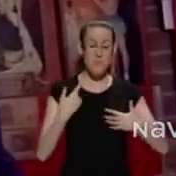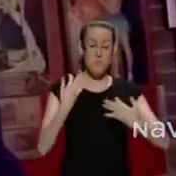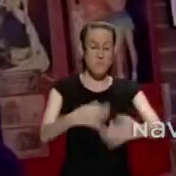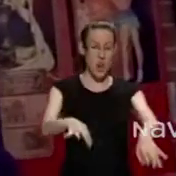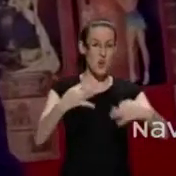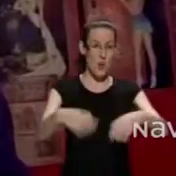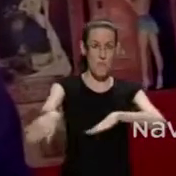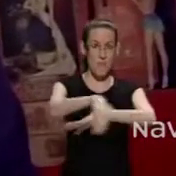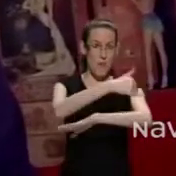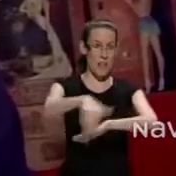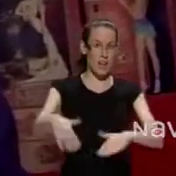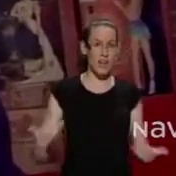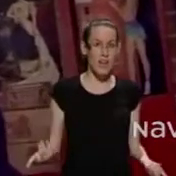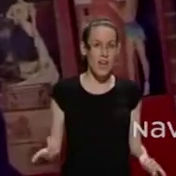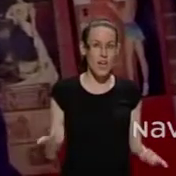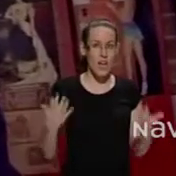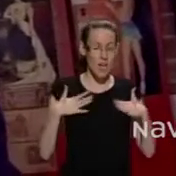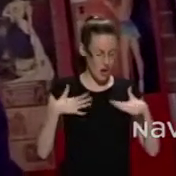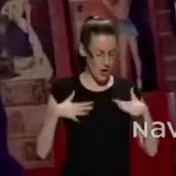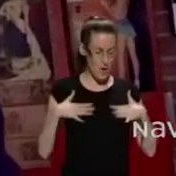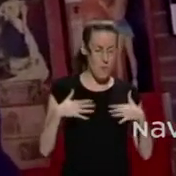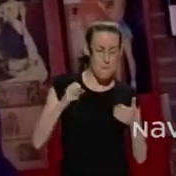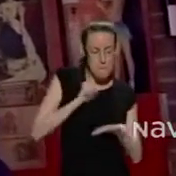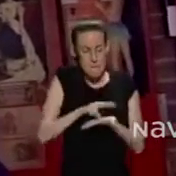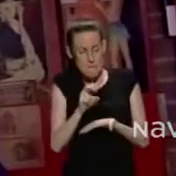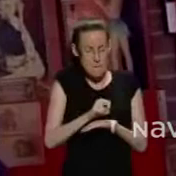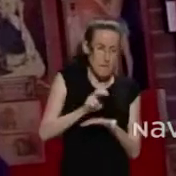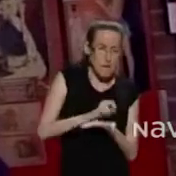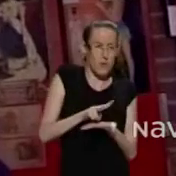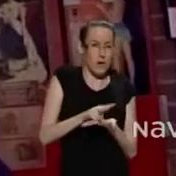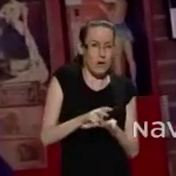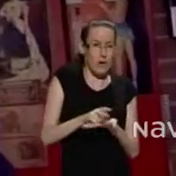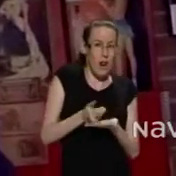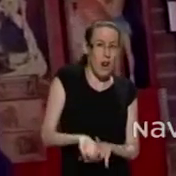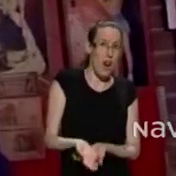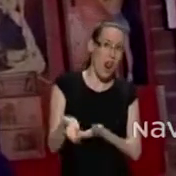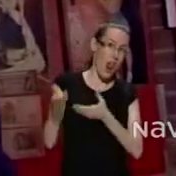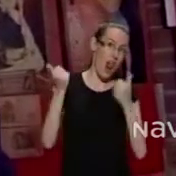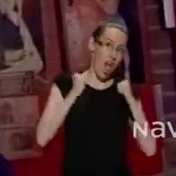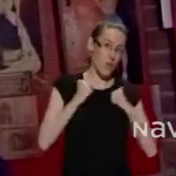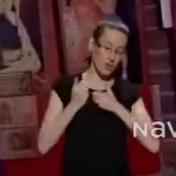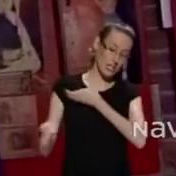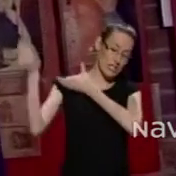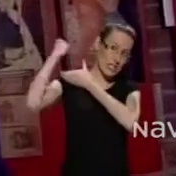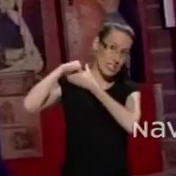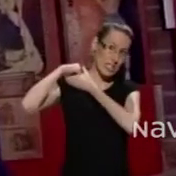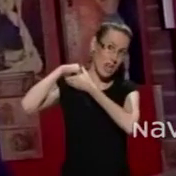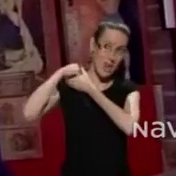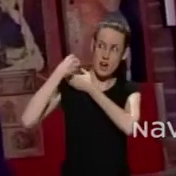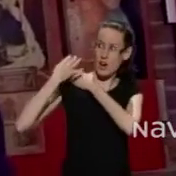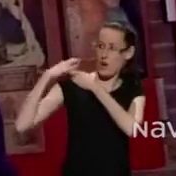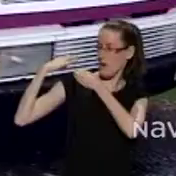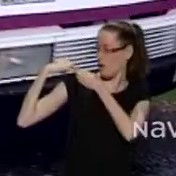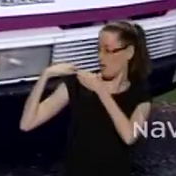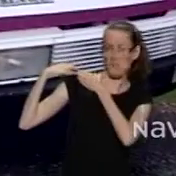de montañera y la ropa de calle la echa en la mochila y cuando se da cuenta, cuando es consciente de que tiene un lastre durante 30 días que no le sirve para nada, dice,